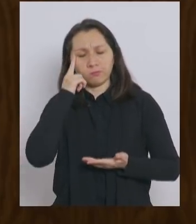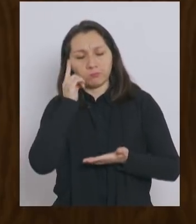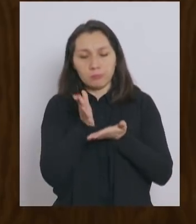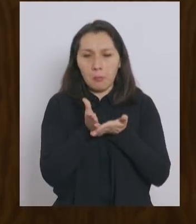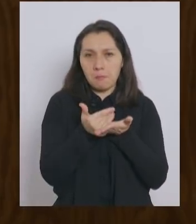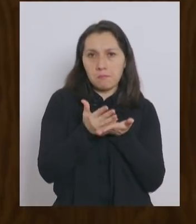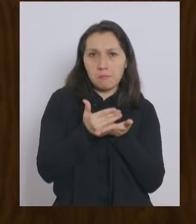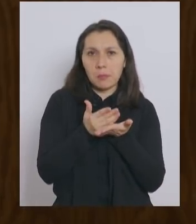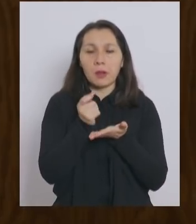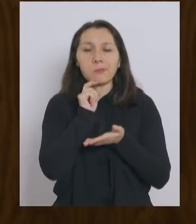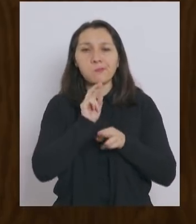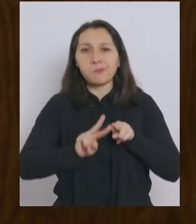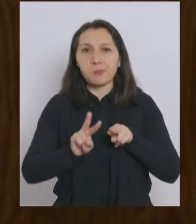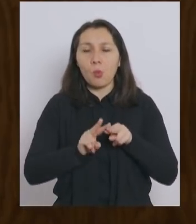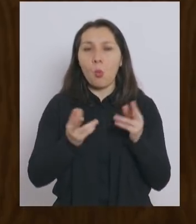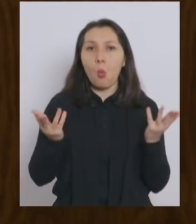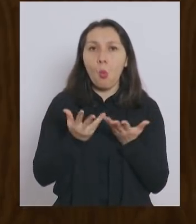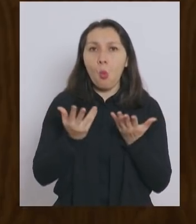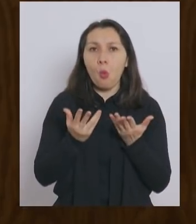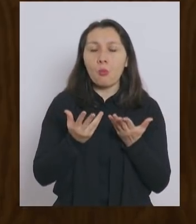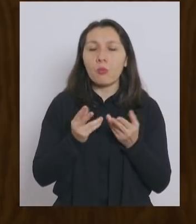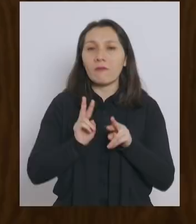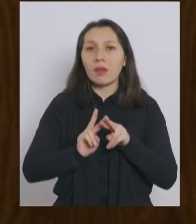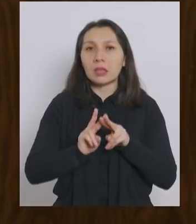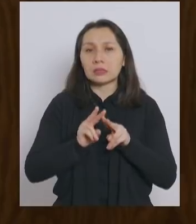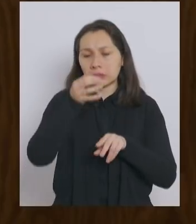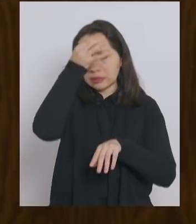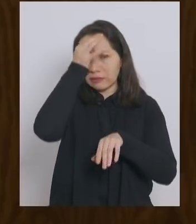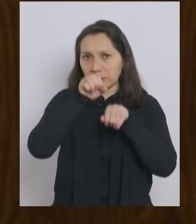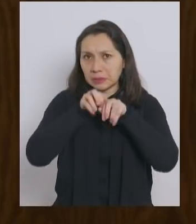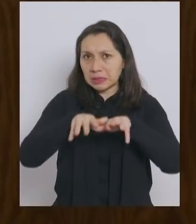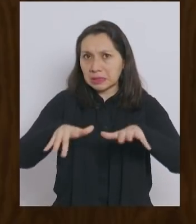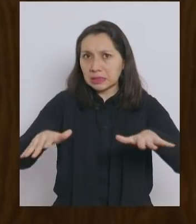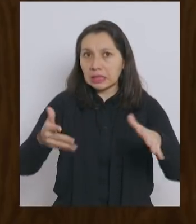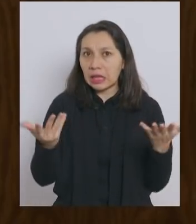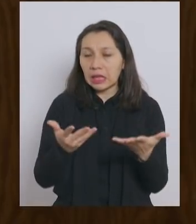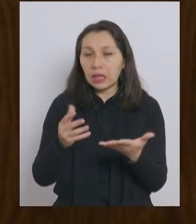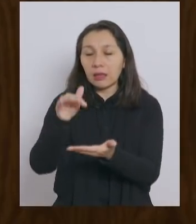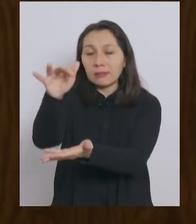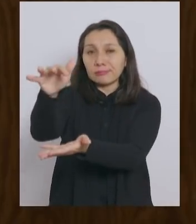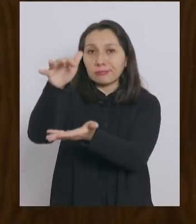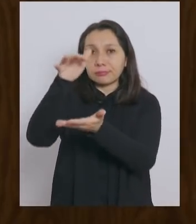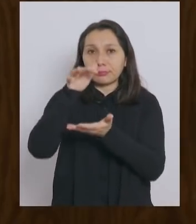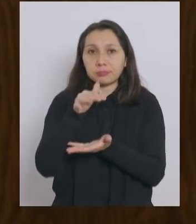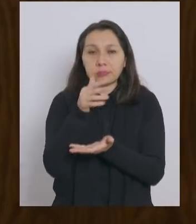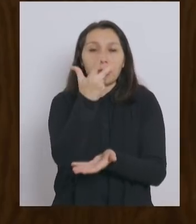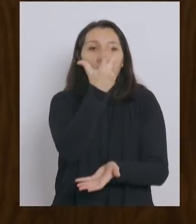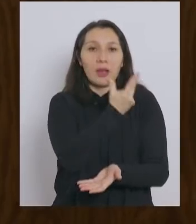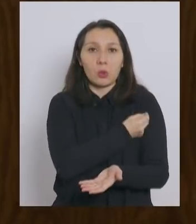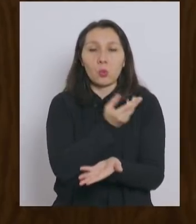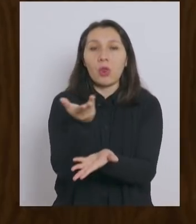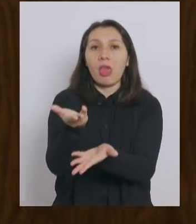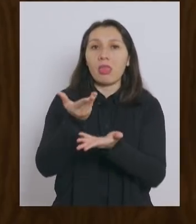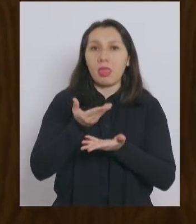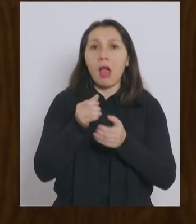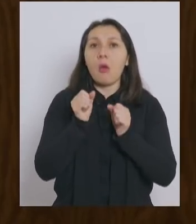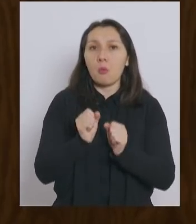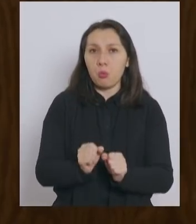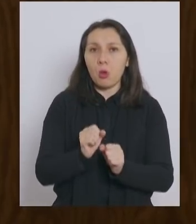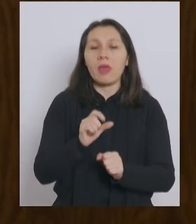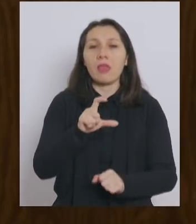planificar cómo actuar frente a la pandemia, adquiriendo las vacunas que COVAX le puede